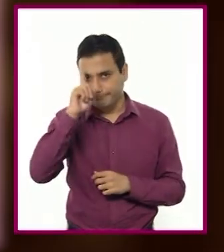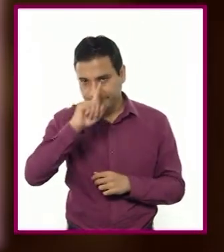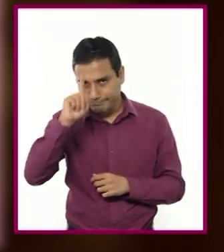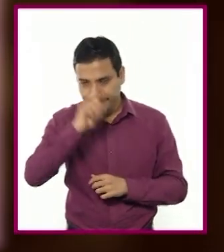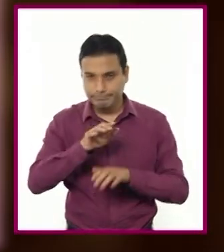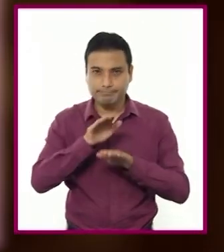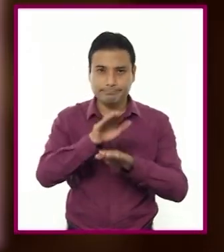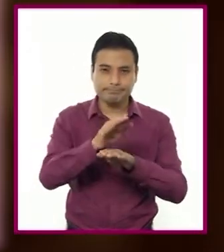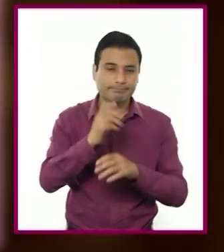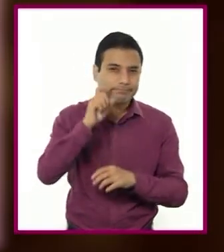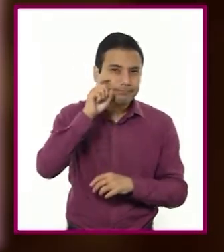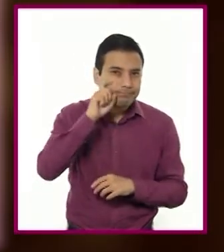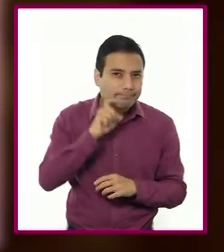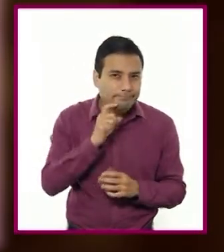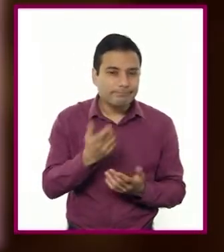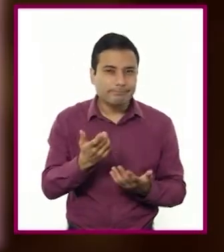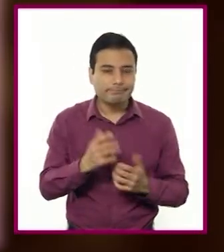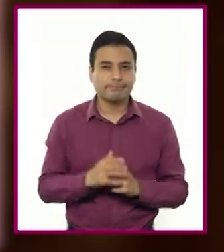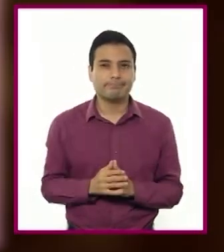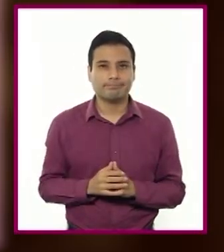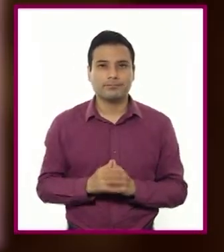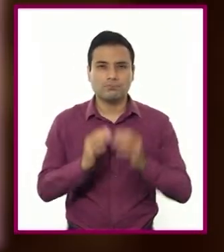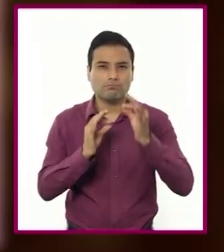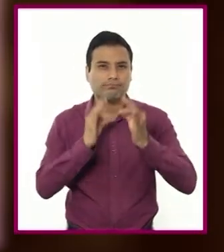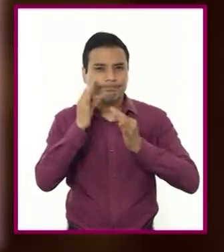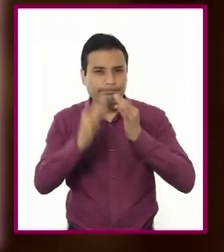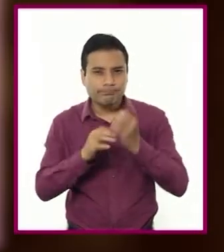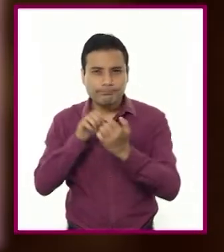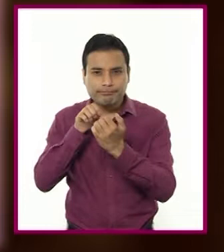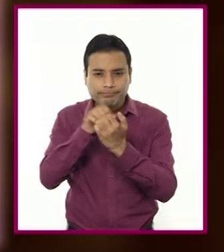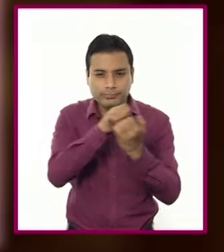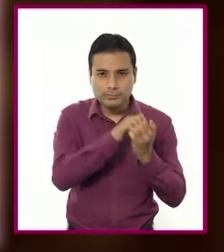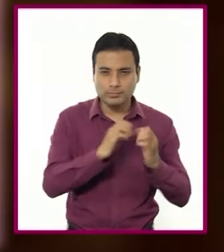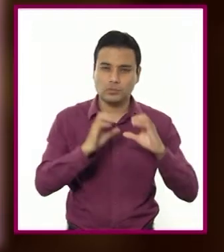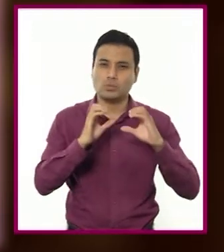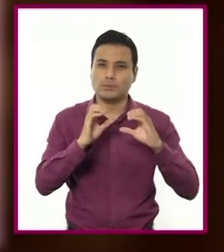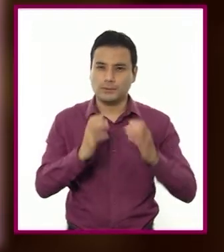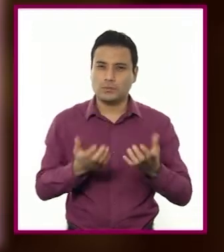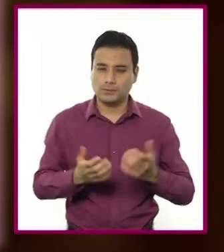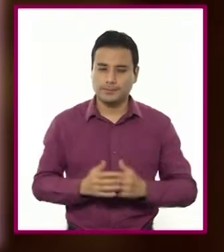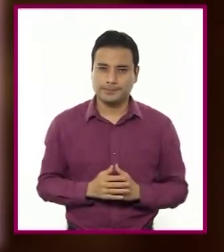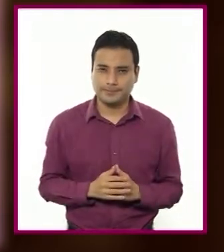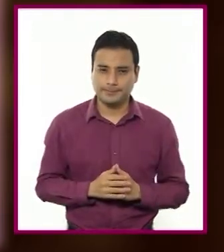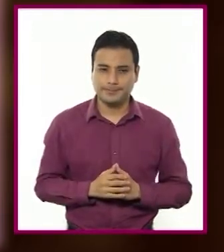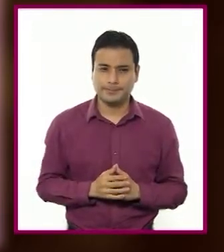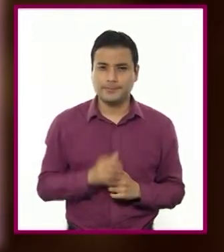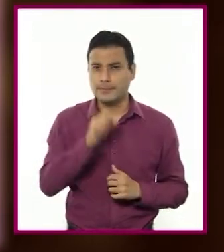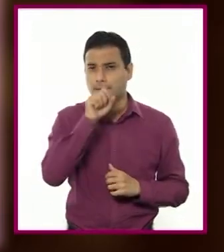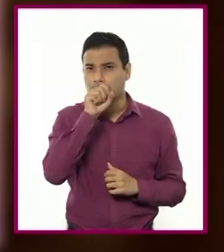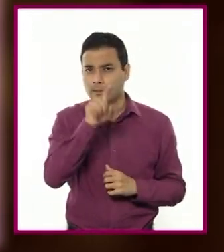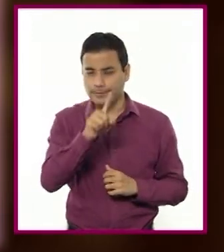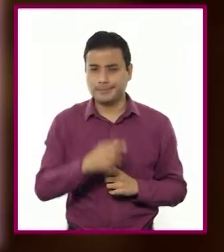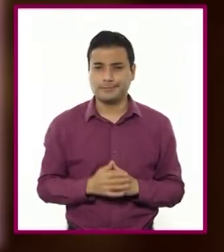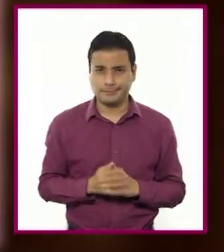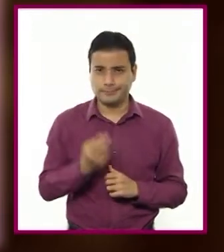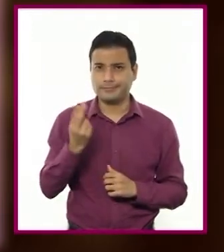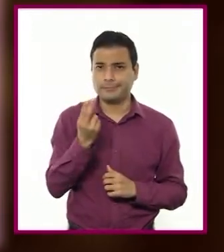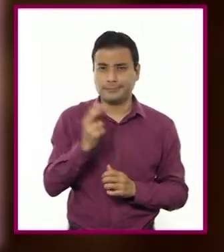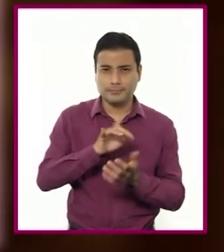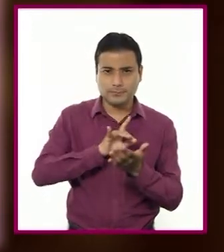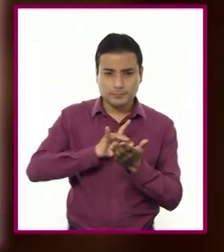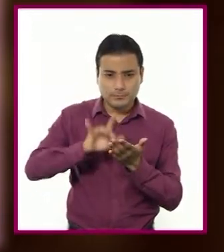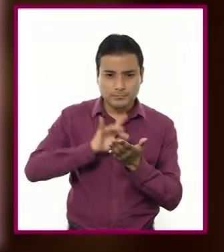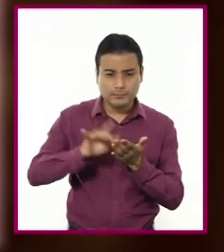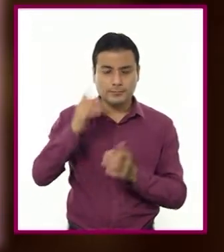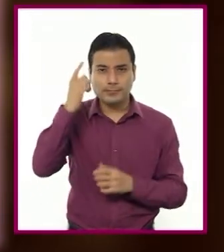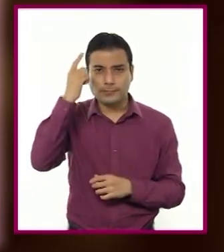desarrollo sexual, ser protegidos de la publicidad engañosa que puede afectar su cuerpo o su mente, o tener el apoyo necesario para prevenir